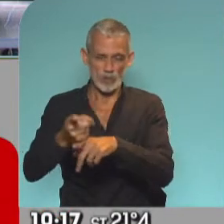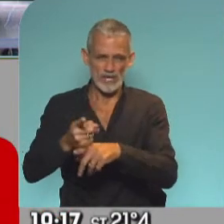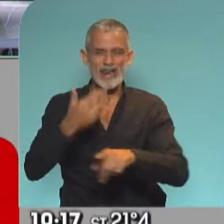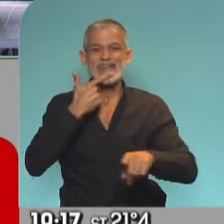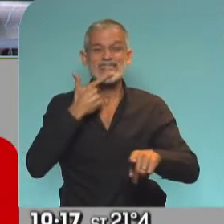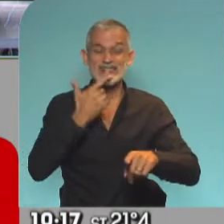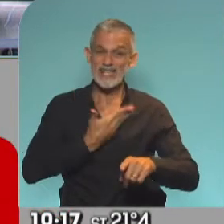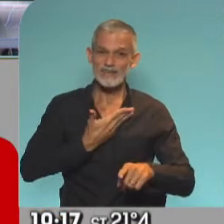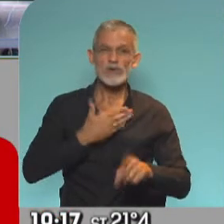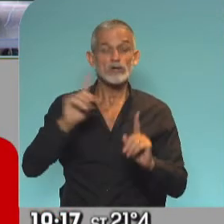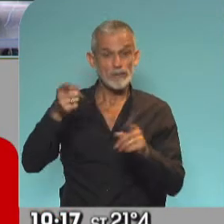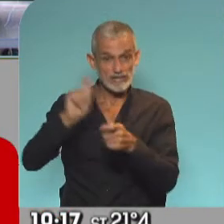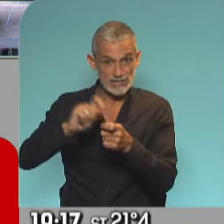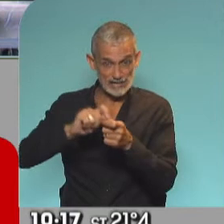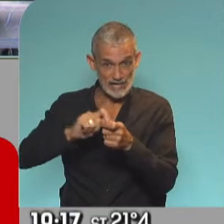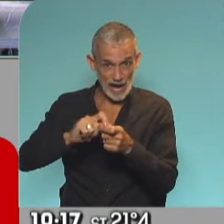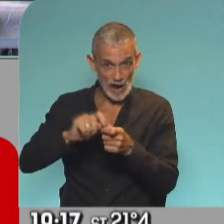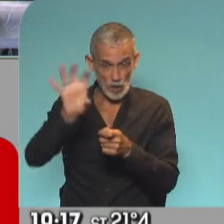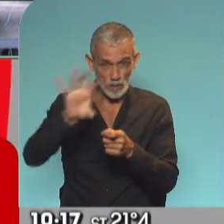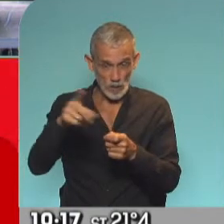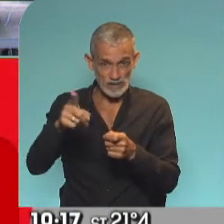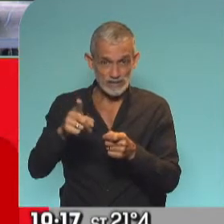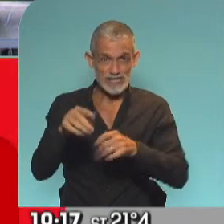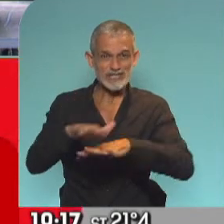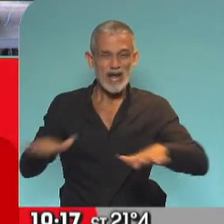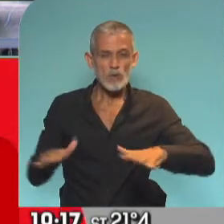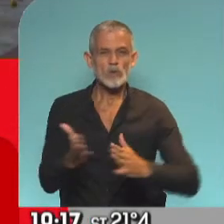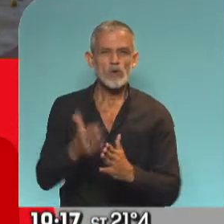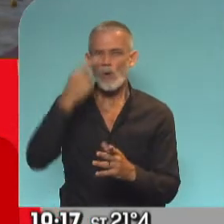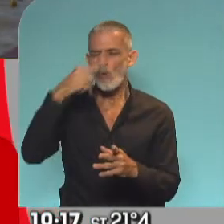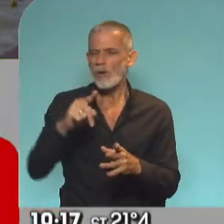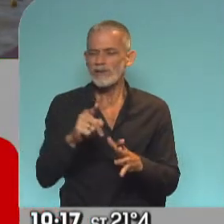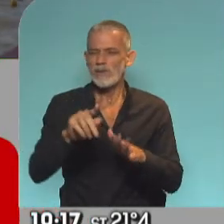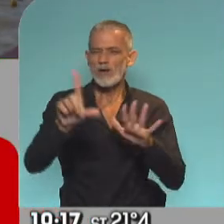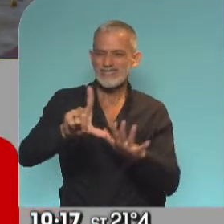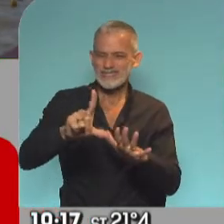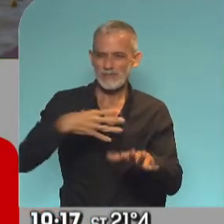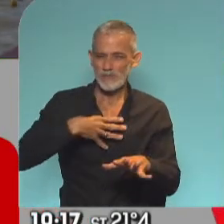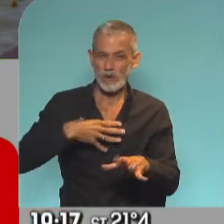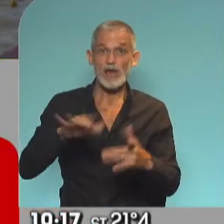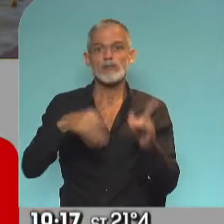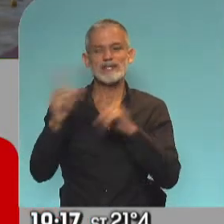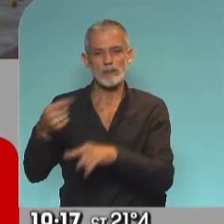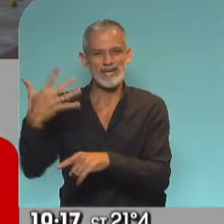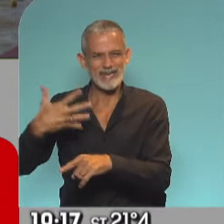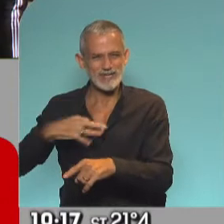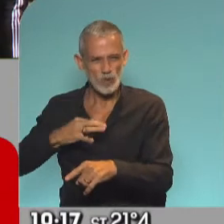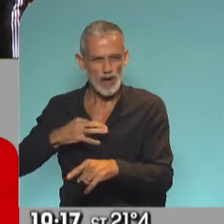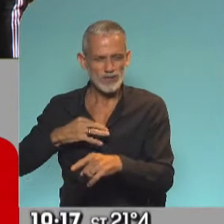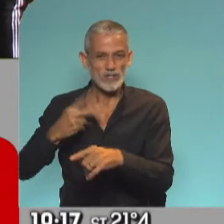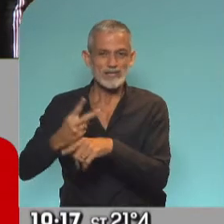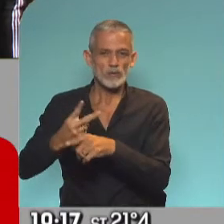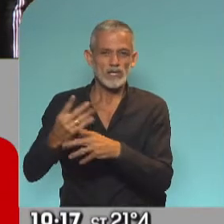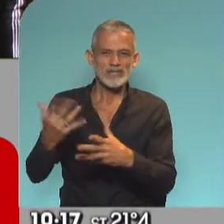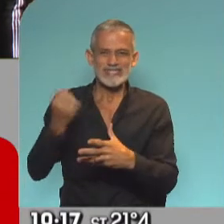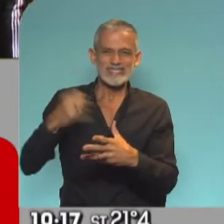de febrero en el caso de Santiago del Estero, los estudiantes del último año del primario y del secundario que no han cumplido los objetivos, que han